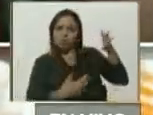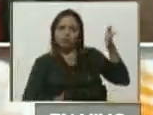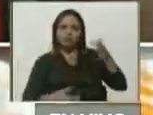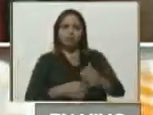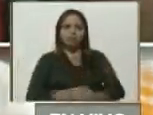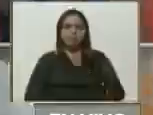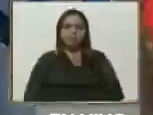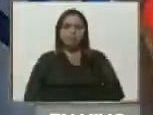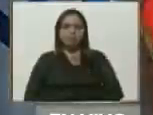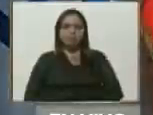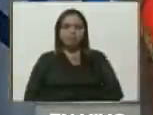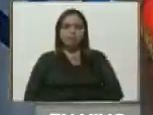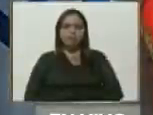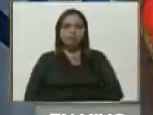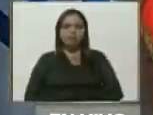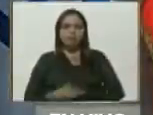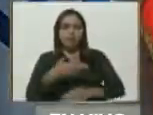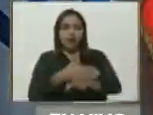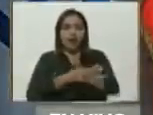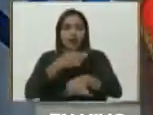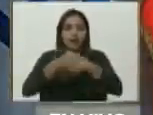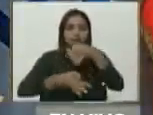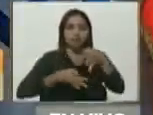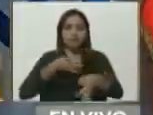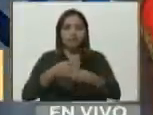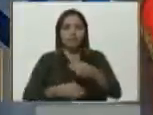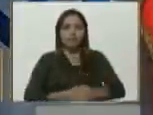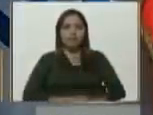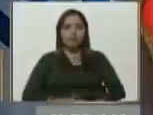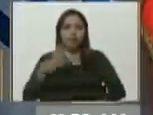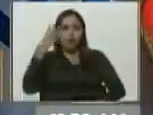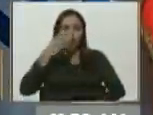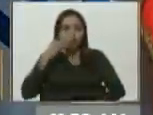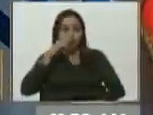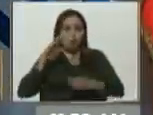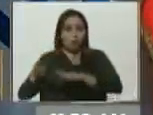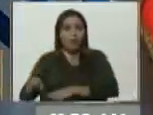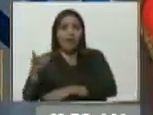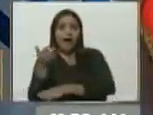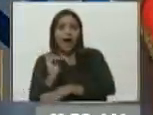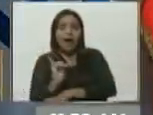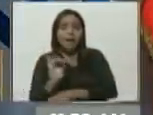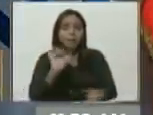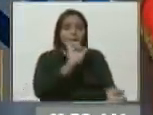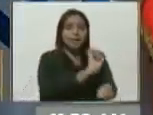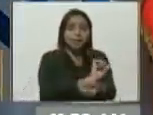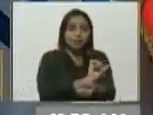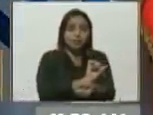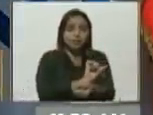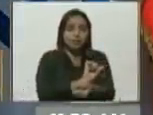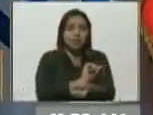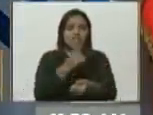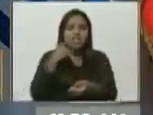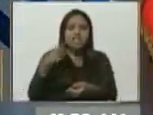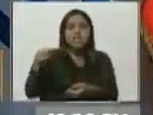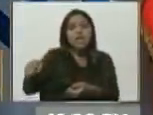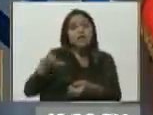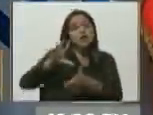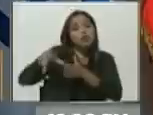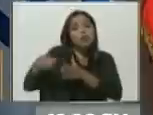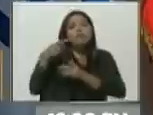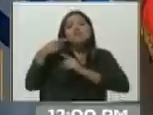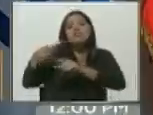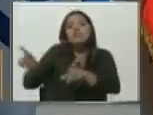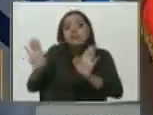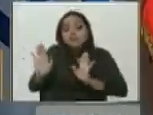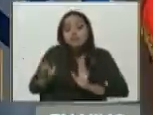Como bien mencionaba, los menores fueron retenidos ilegalmente tras ser acusados de hurto en un almacén.